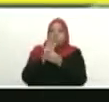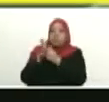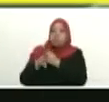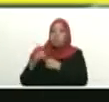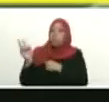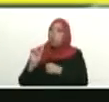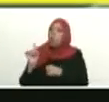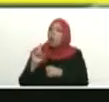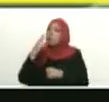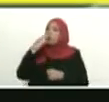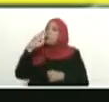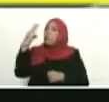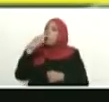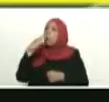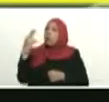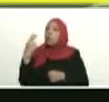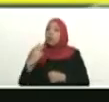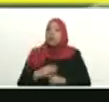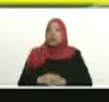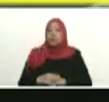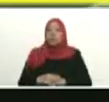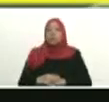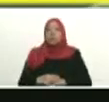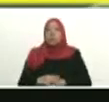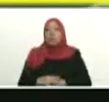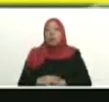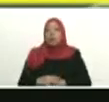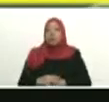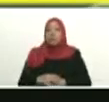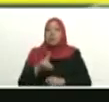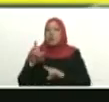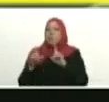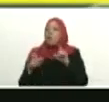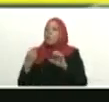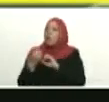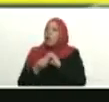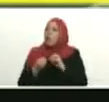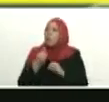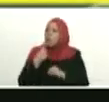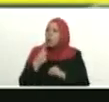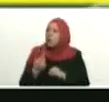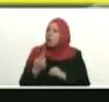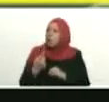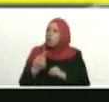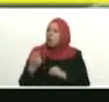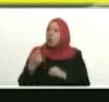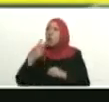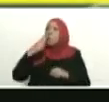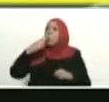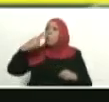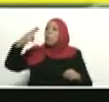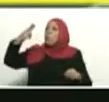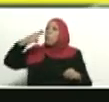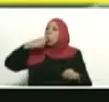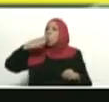vapor. ¿Vapor? ¿Qué se dice? Vapor. ¿Ah? El cigarrillo electrónico, ¿ves?